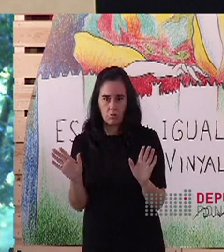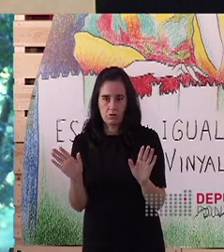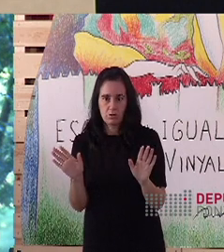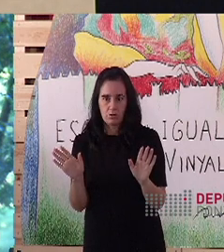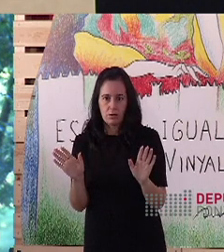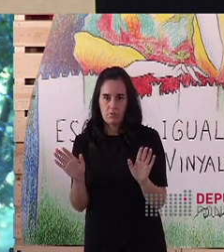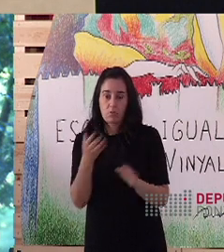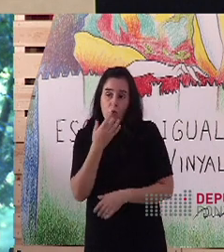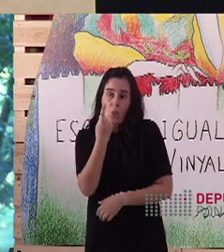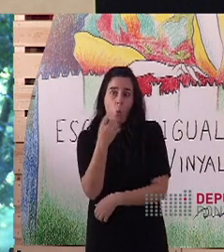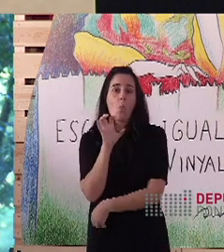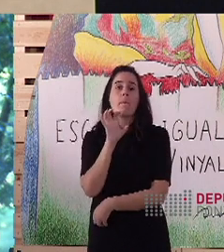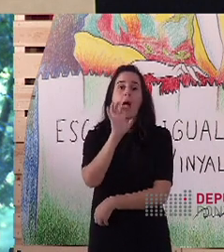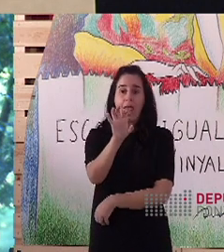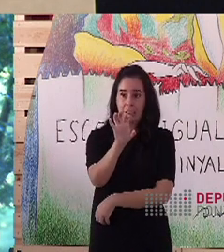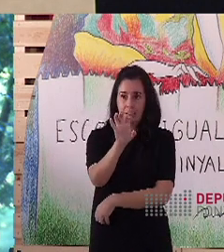Cuando un país